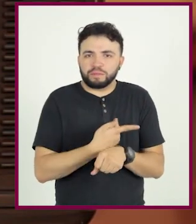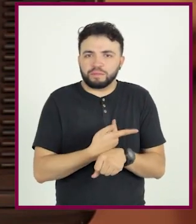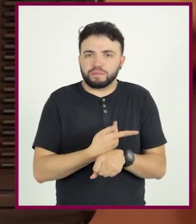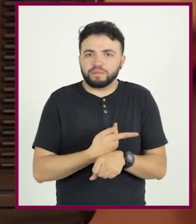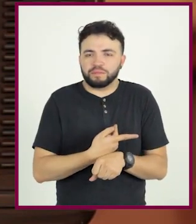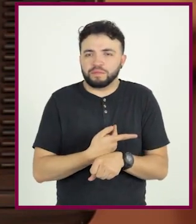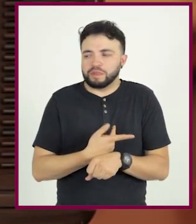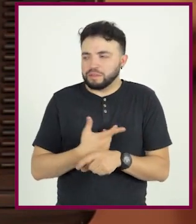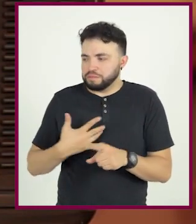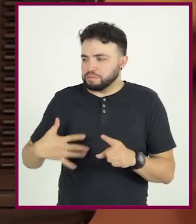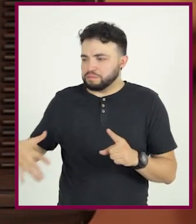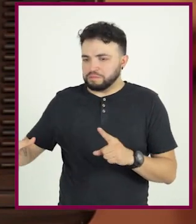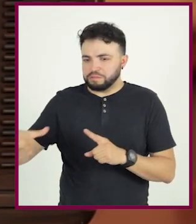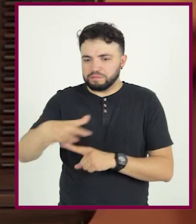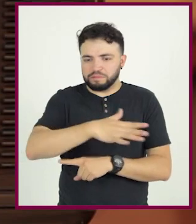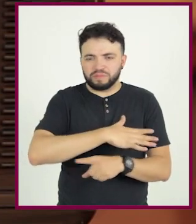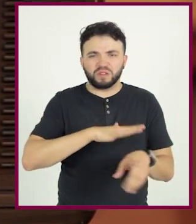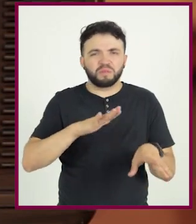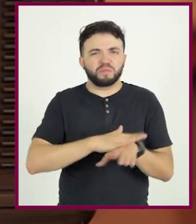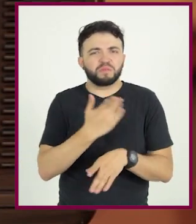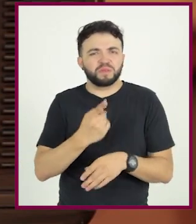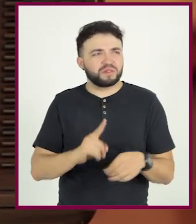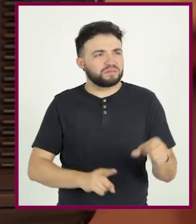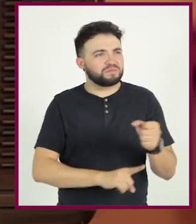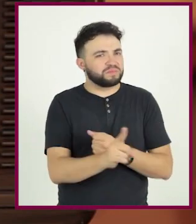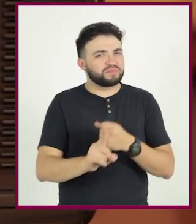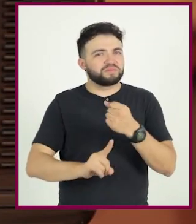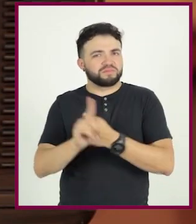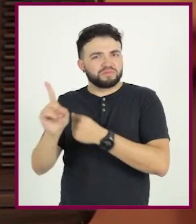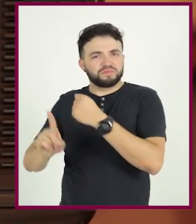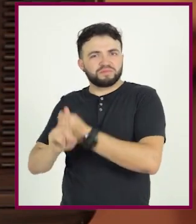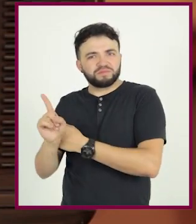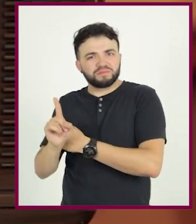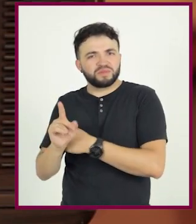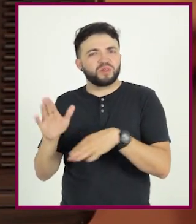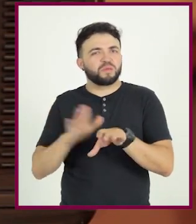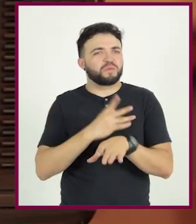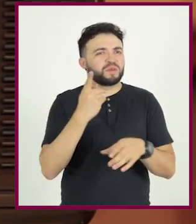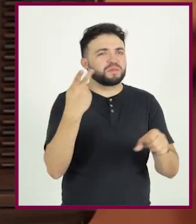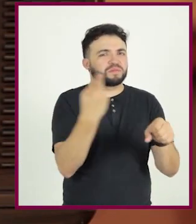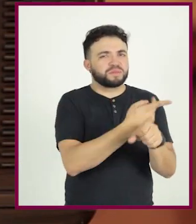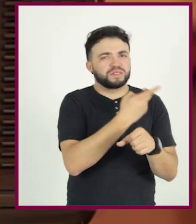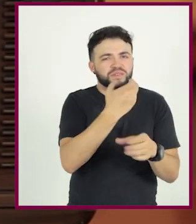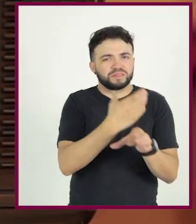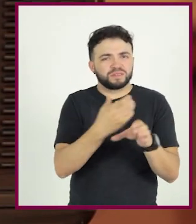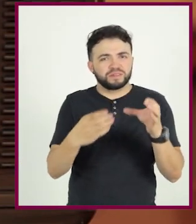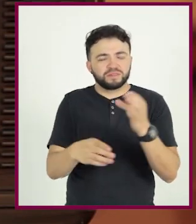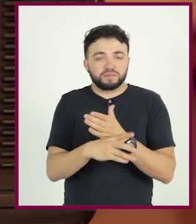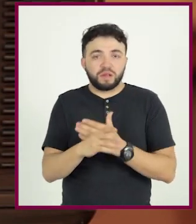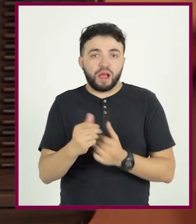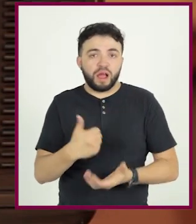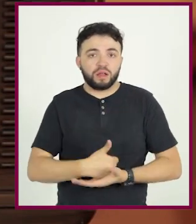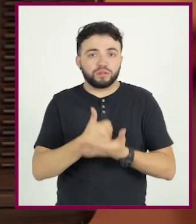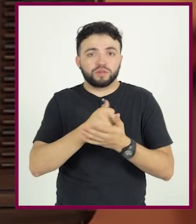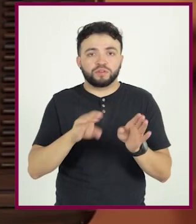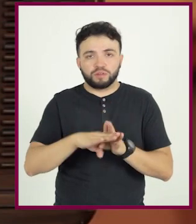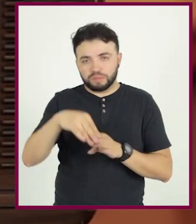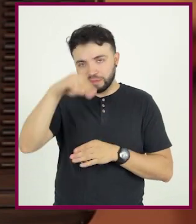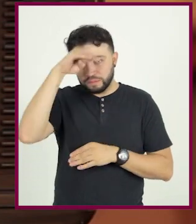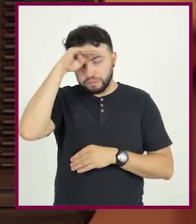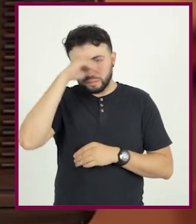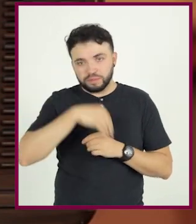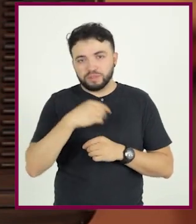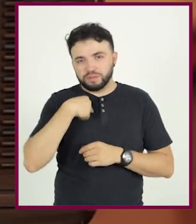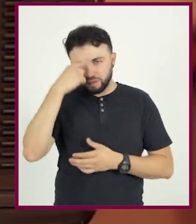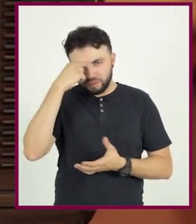está pasando a nuestro alrededor, del por qué hay dichos conflictos, por qué están ocurriendo esos hechos. Nos ayuda